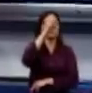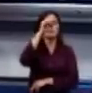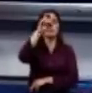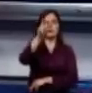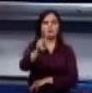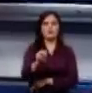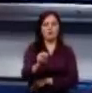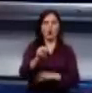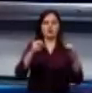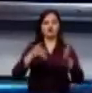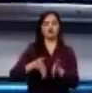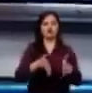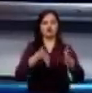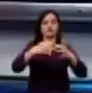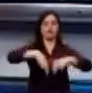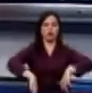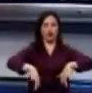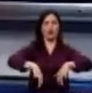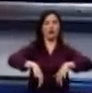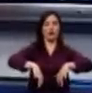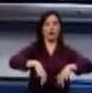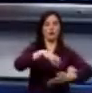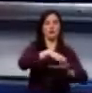al colapsar la vía que comunica a la provincia de Carchi con Sucumbíos.